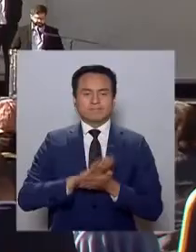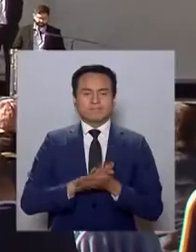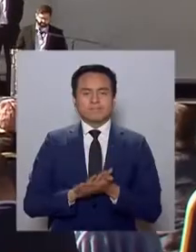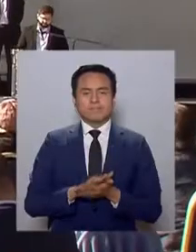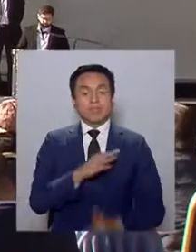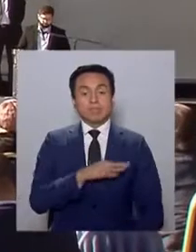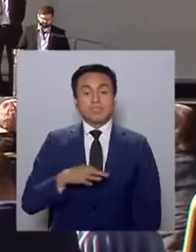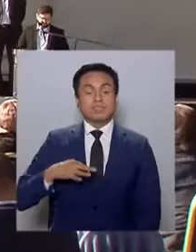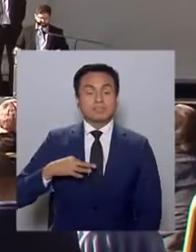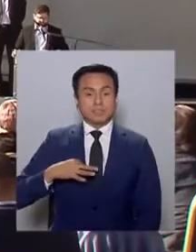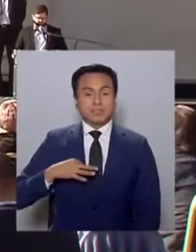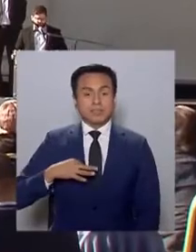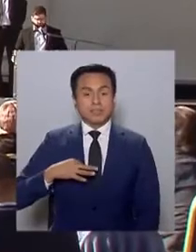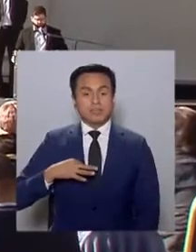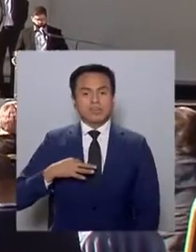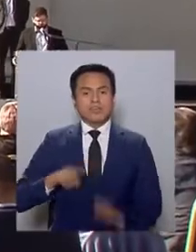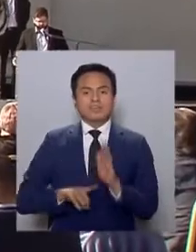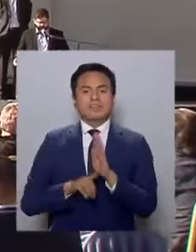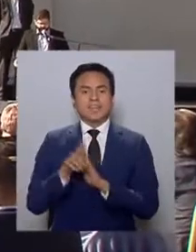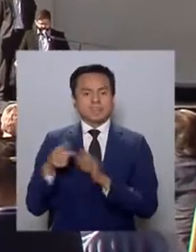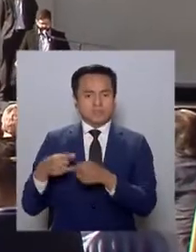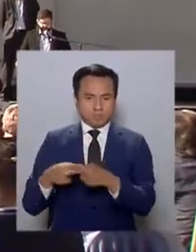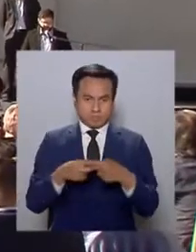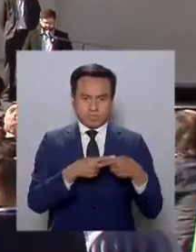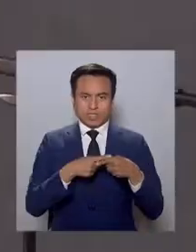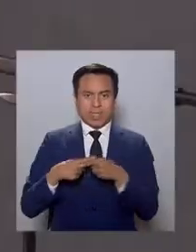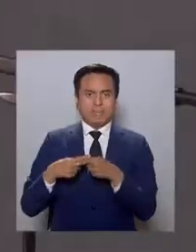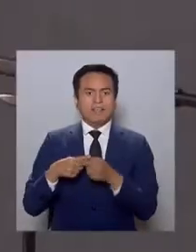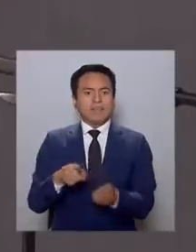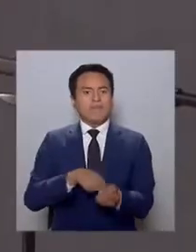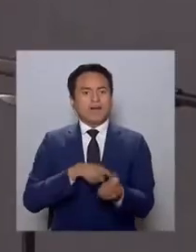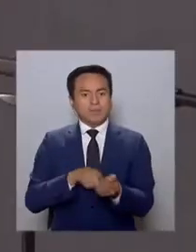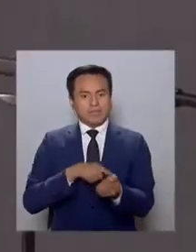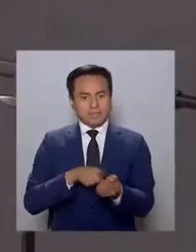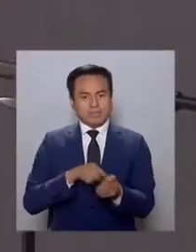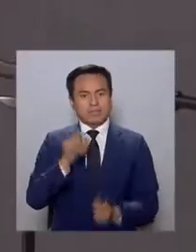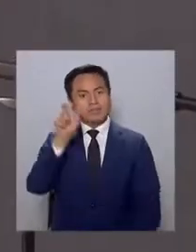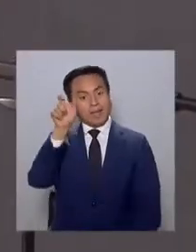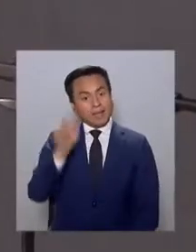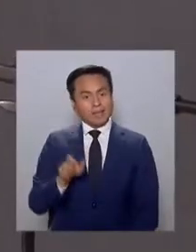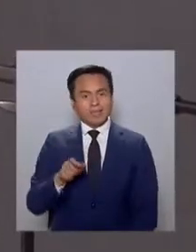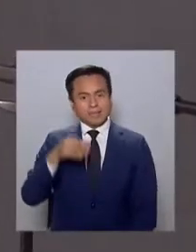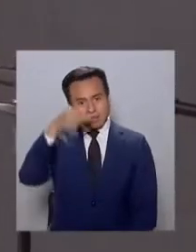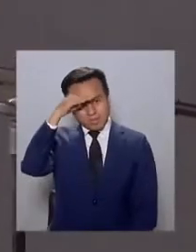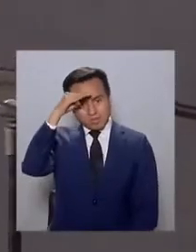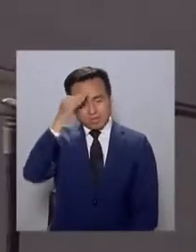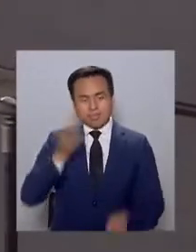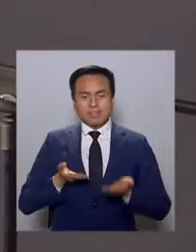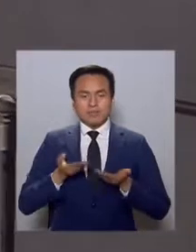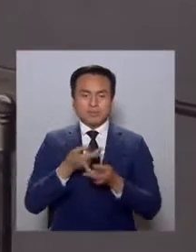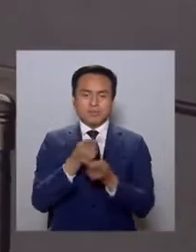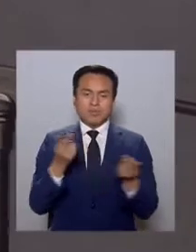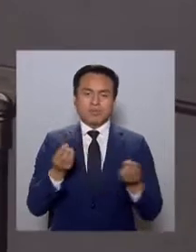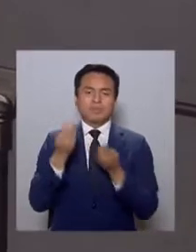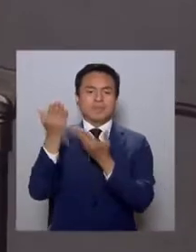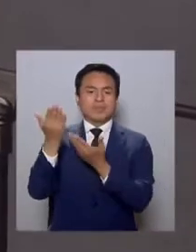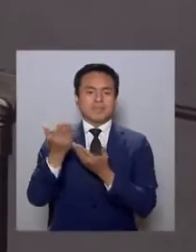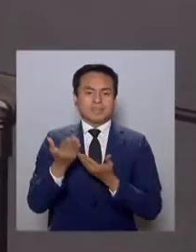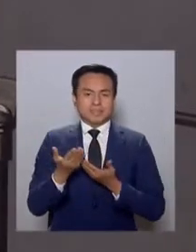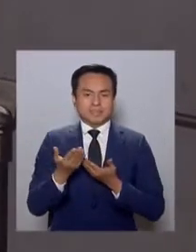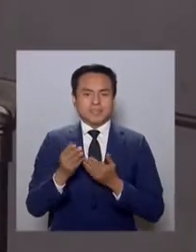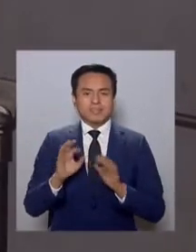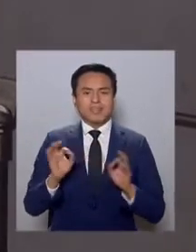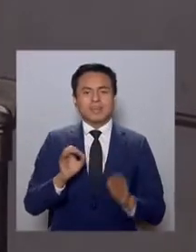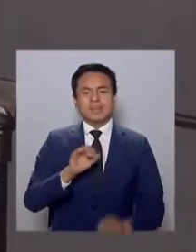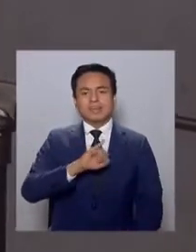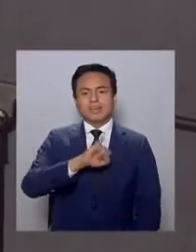En el Ministerio de Desarrollo Social y Familia, alguien con mucha experiencia en el servicio público, le doy la bienvenida a